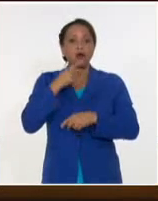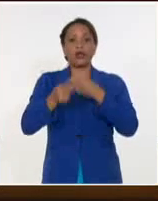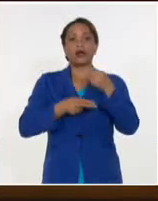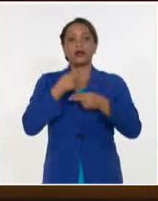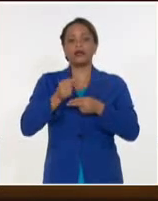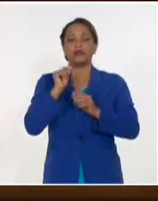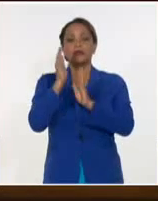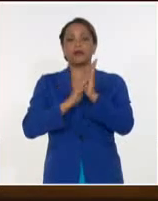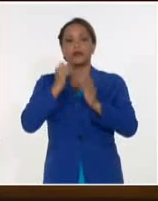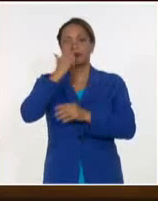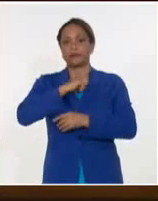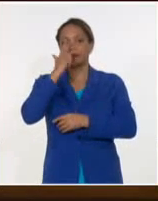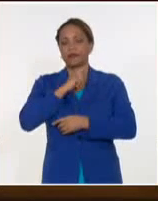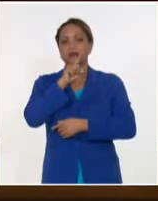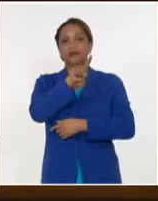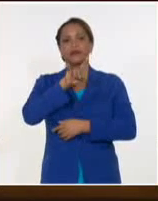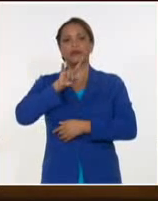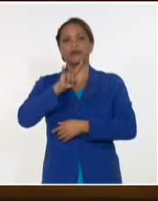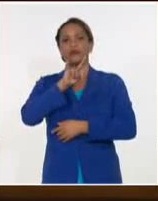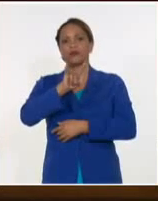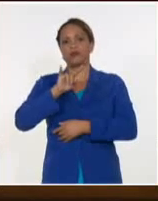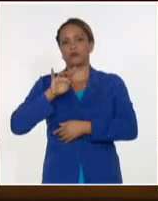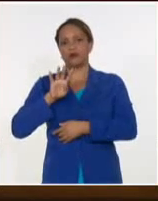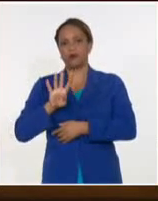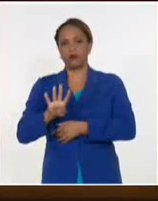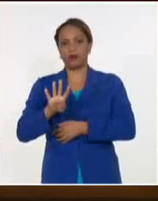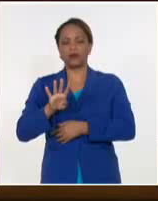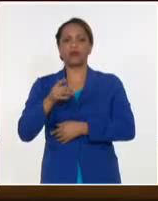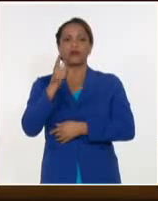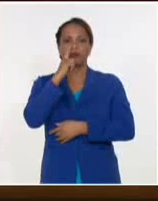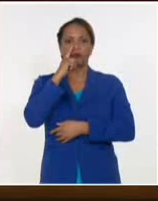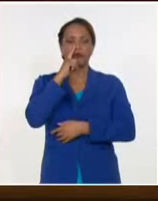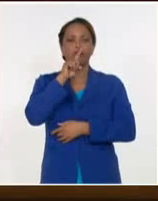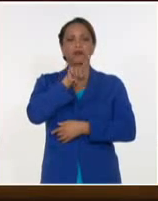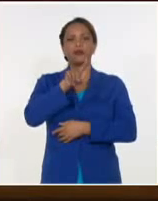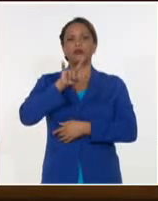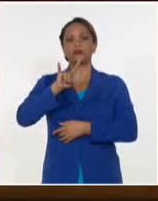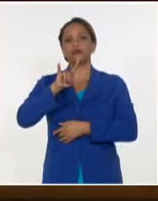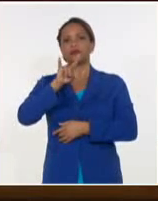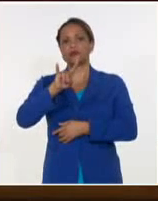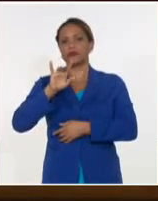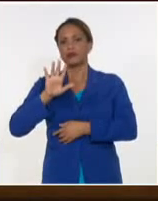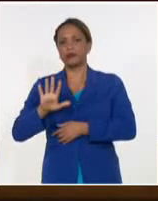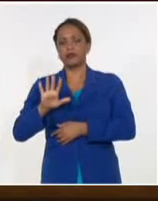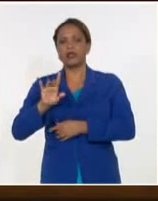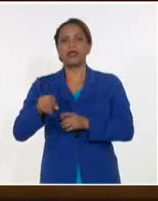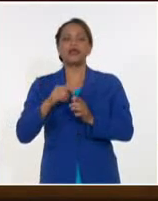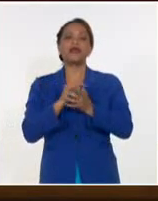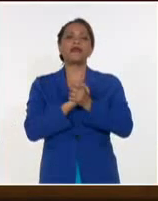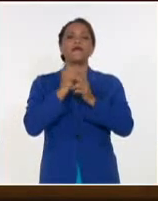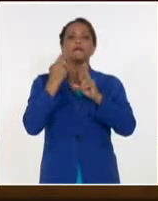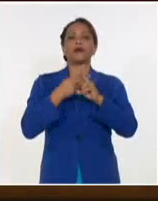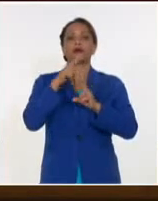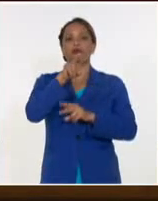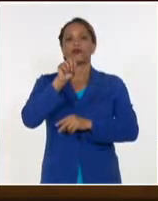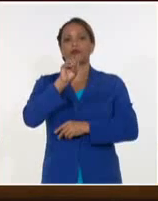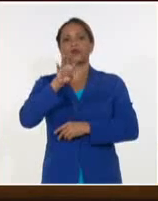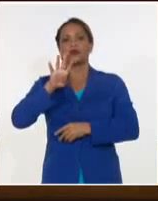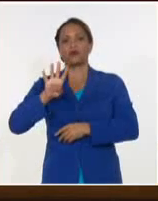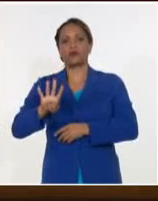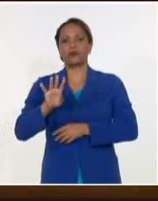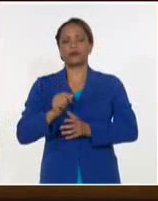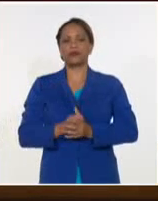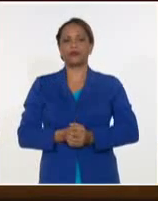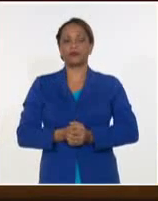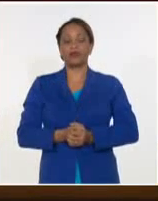abril de 1994, noviembre de 1995 y mayo de 2004. En